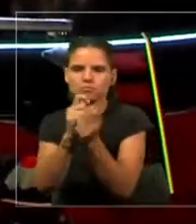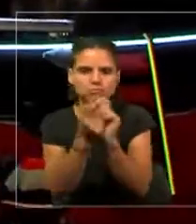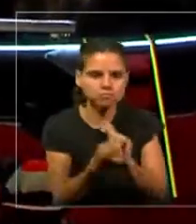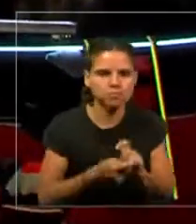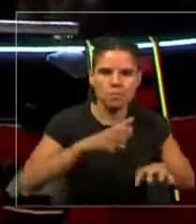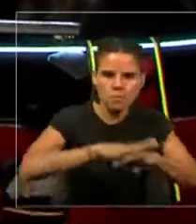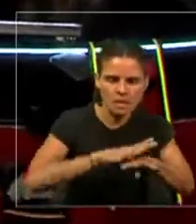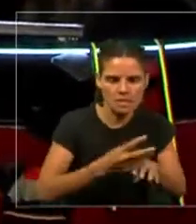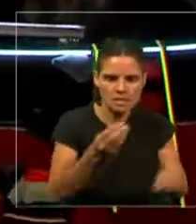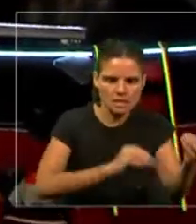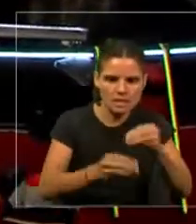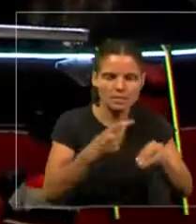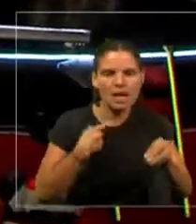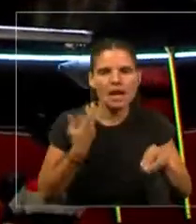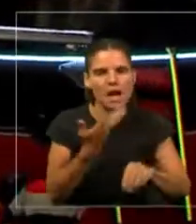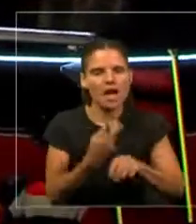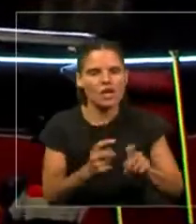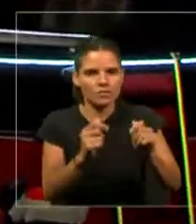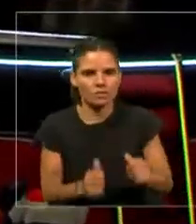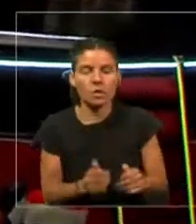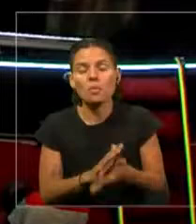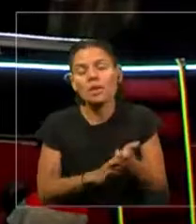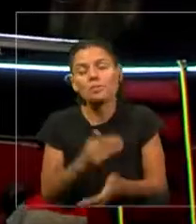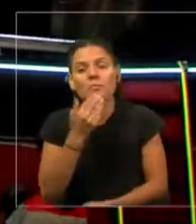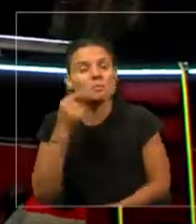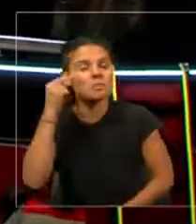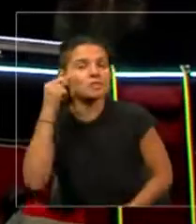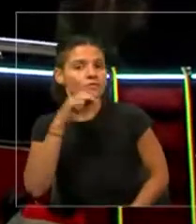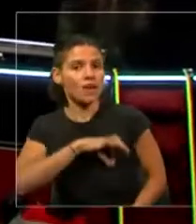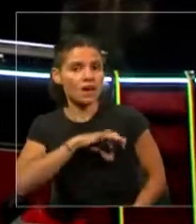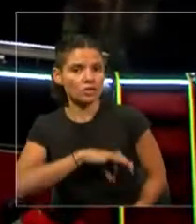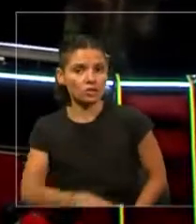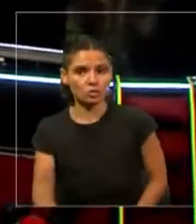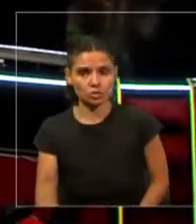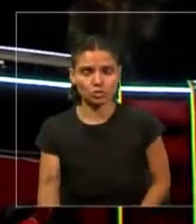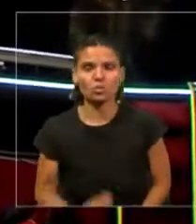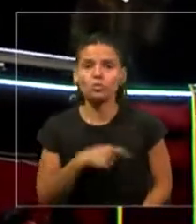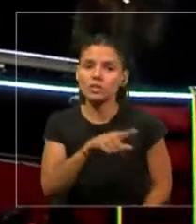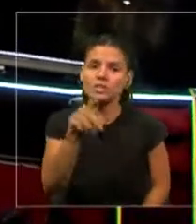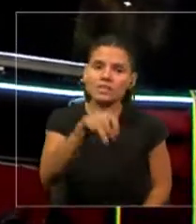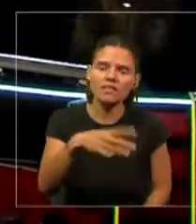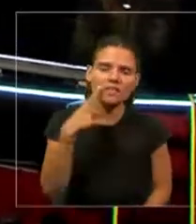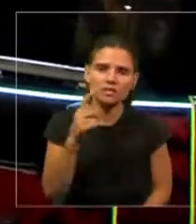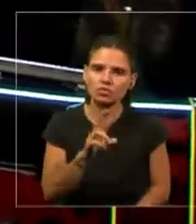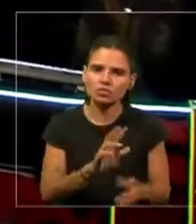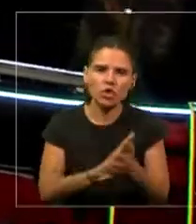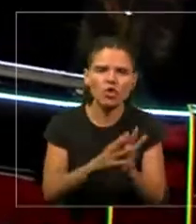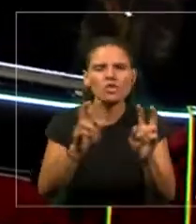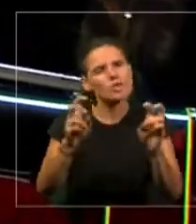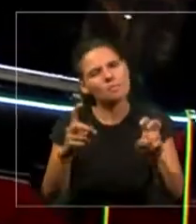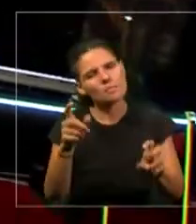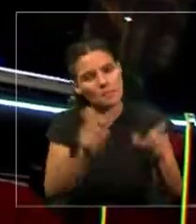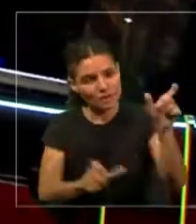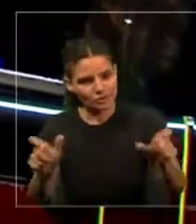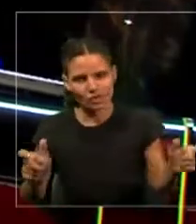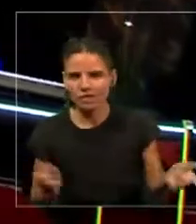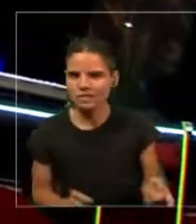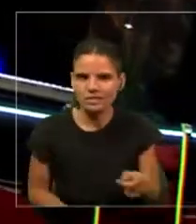Por ejemplo, pienso también en el sector bancario. Ustedes saben que ya no se trata de personas. El banco, ellos